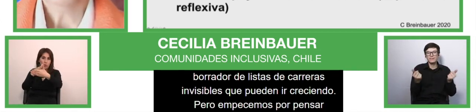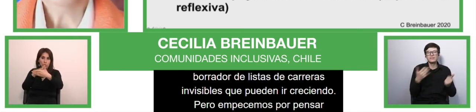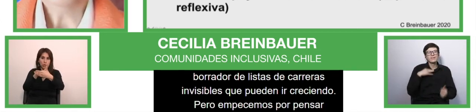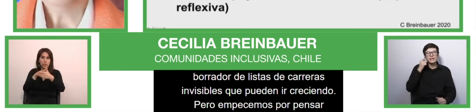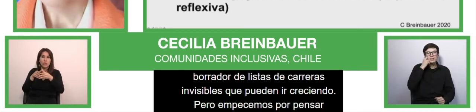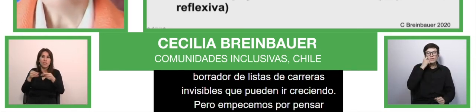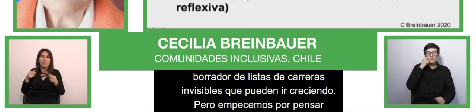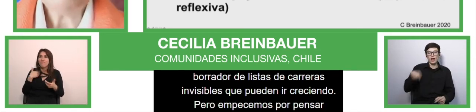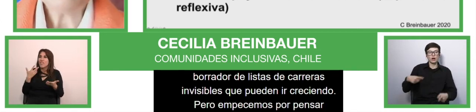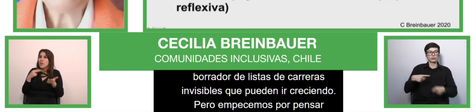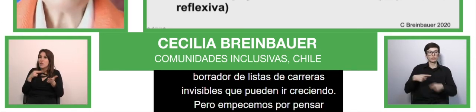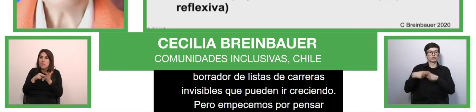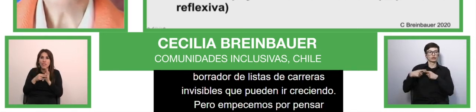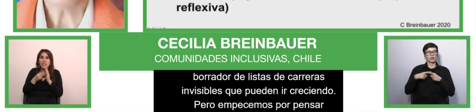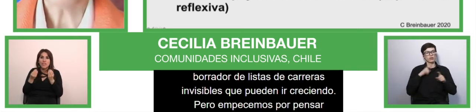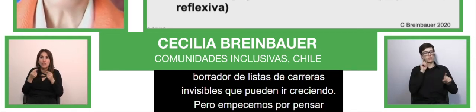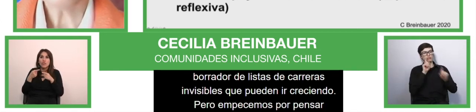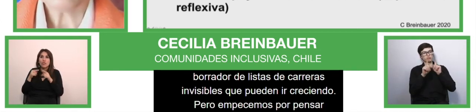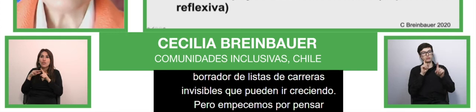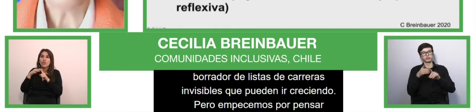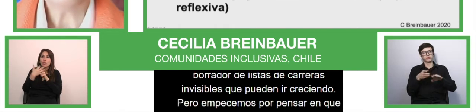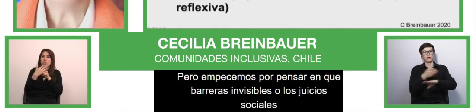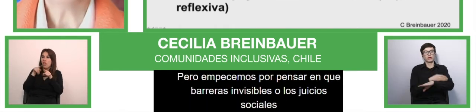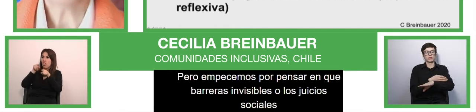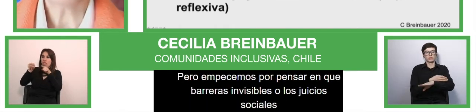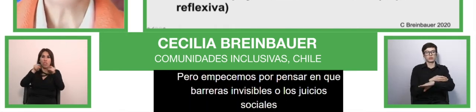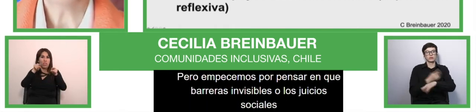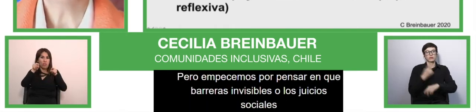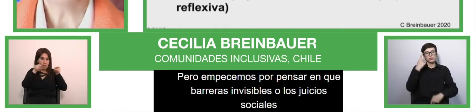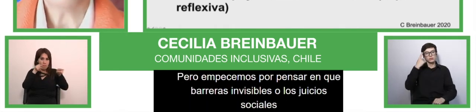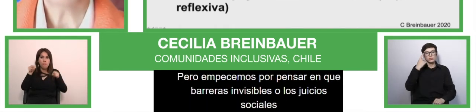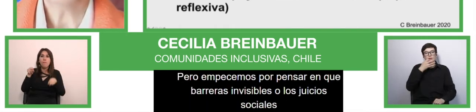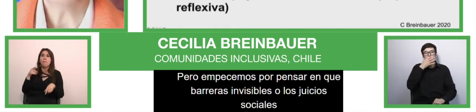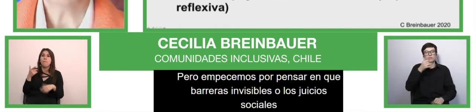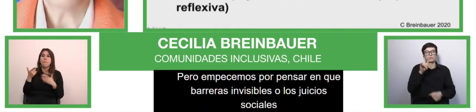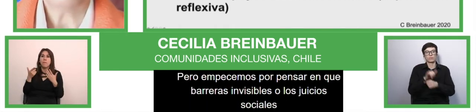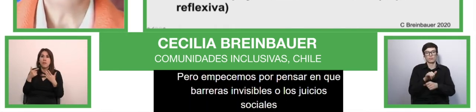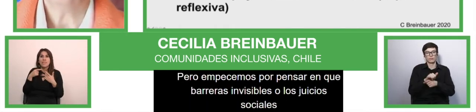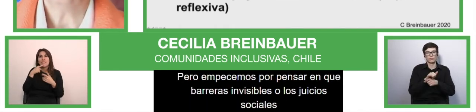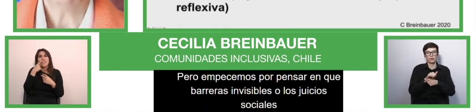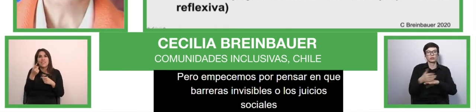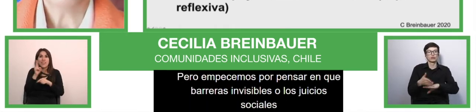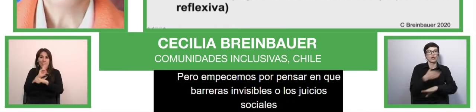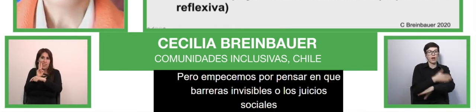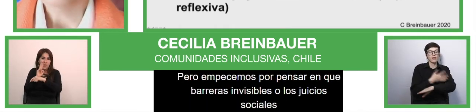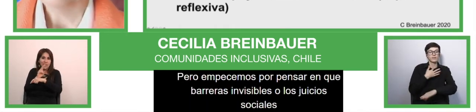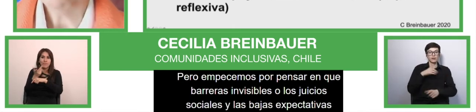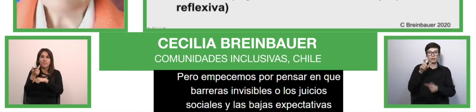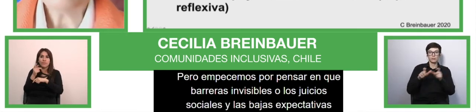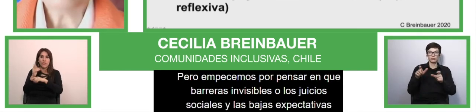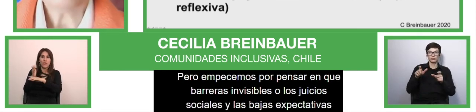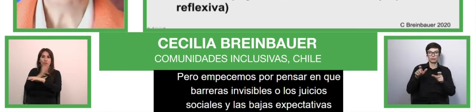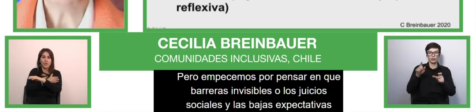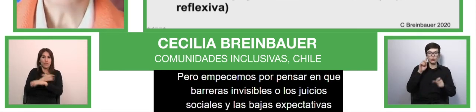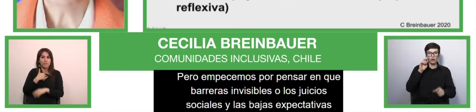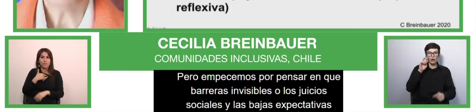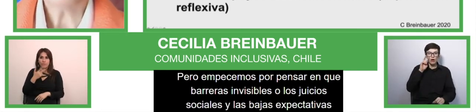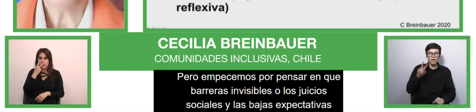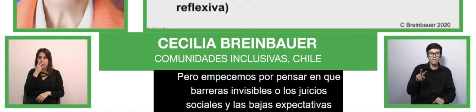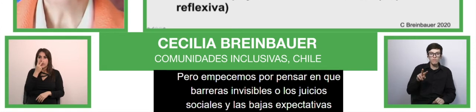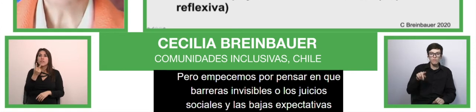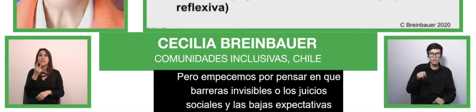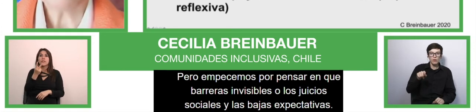y las bajas expectativas que se crean desde que se dan los diagnósticos los niños la falta de tiempo